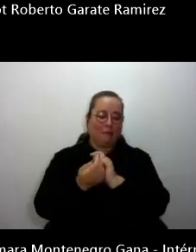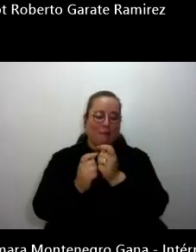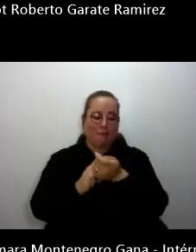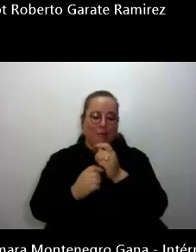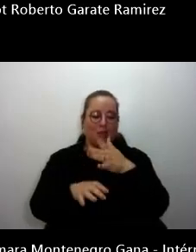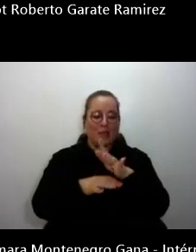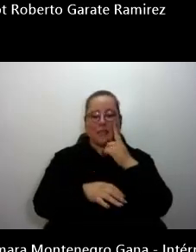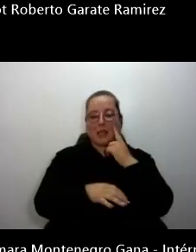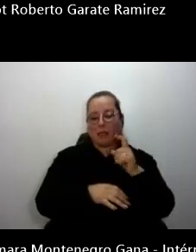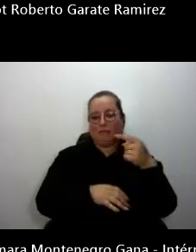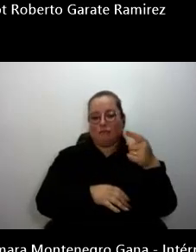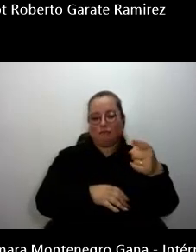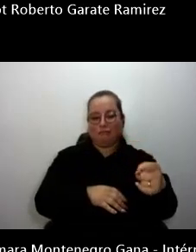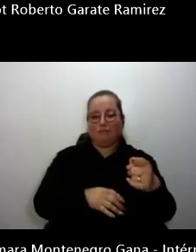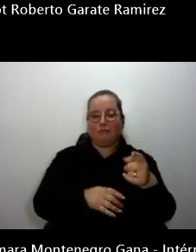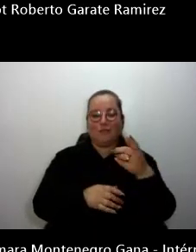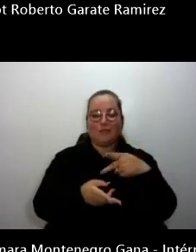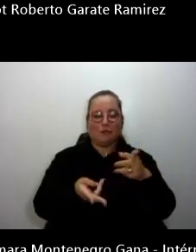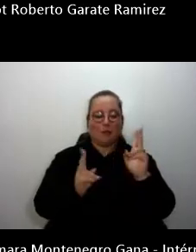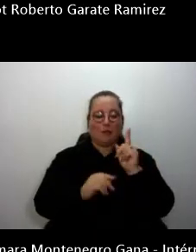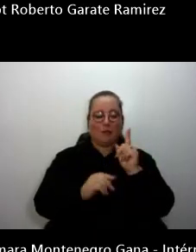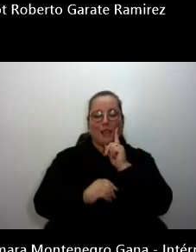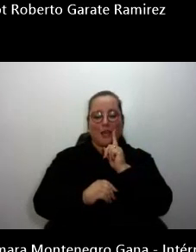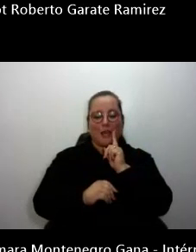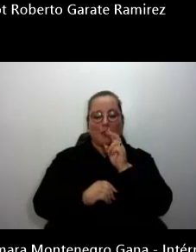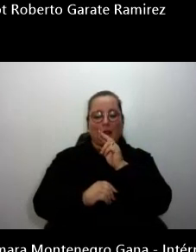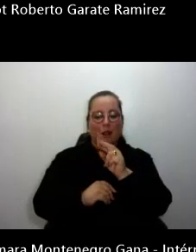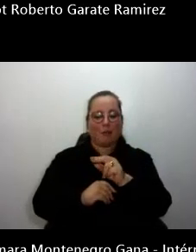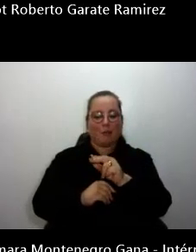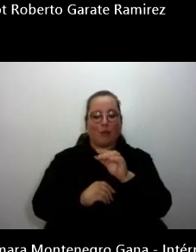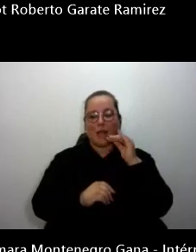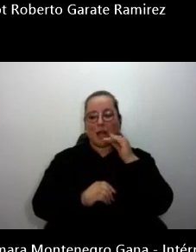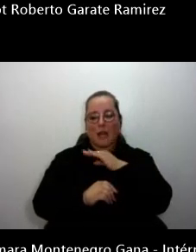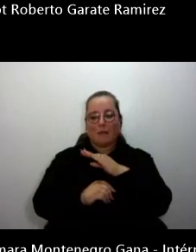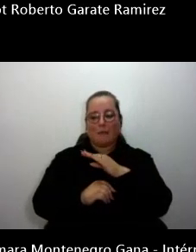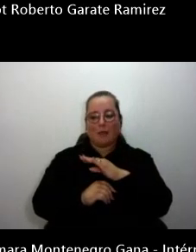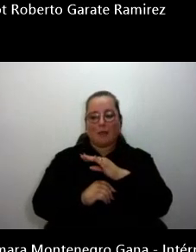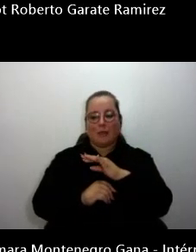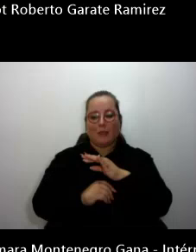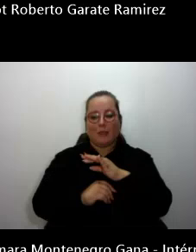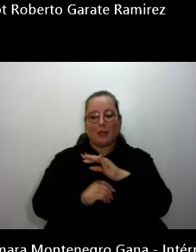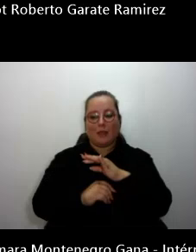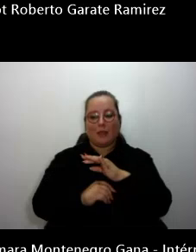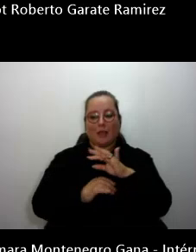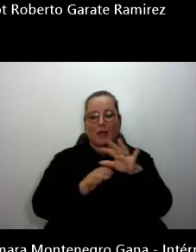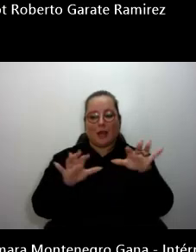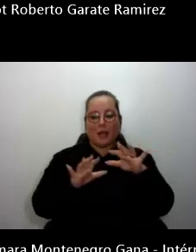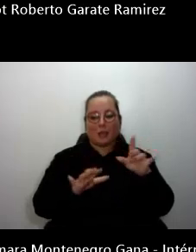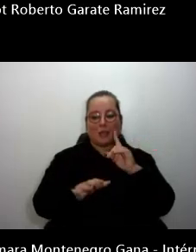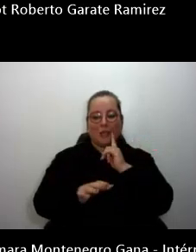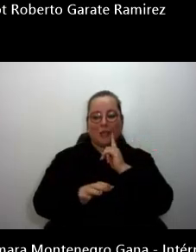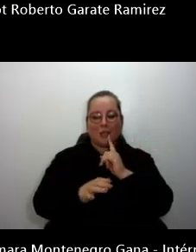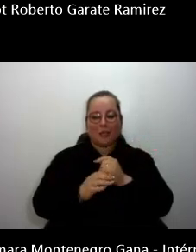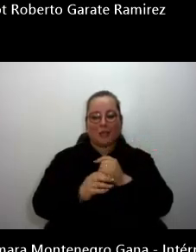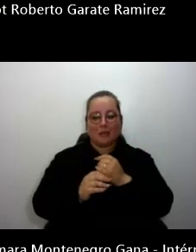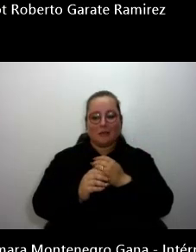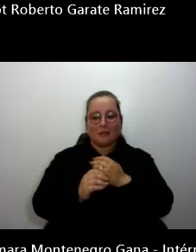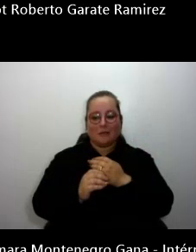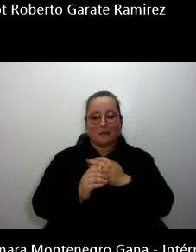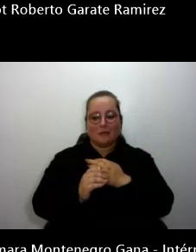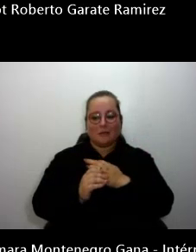eso también les permite tener una respuesta bastante inmediata, ¿cierto?, a las acciones que realizan. Por lo tanto, ahí vuelvo